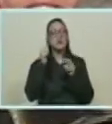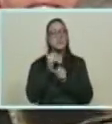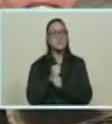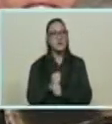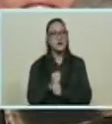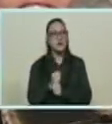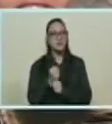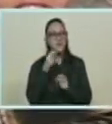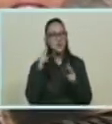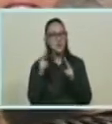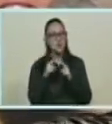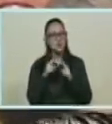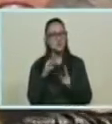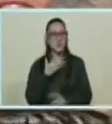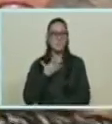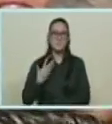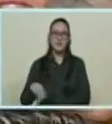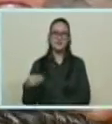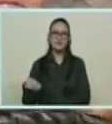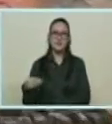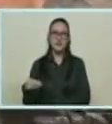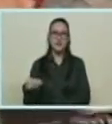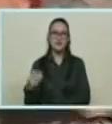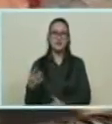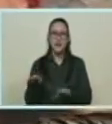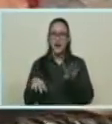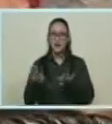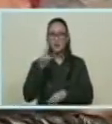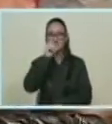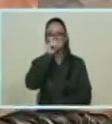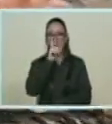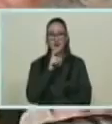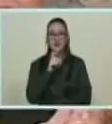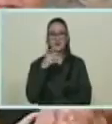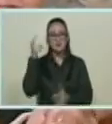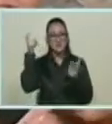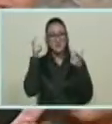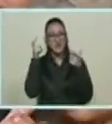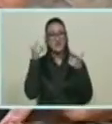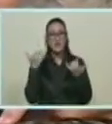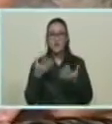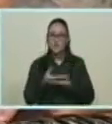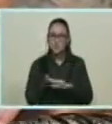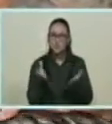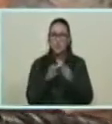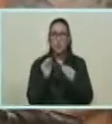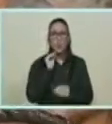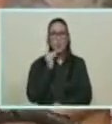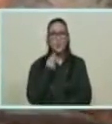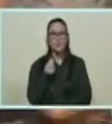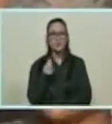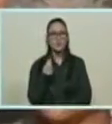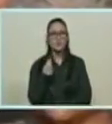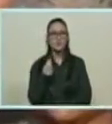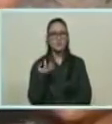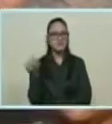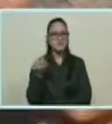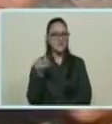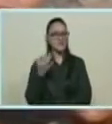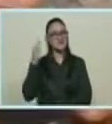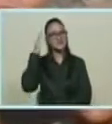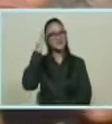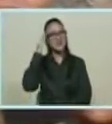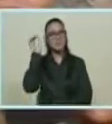como conocimos a nuestro presidente a los 14 años, toda esta juventud que está acá, de verdad